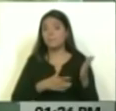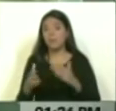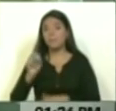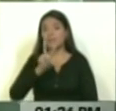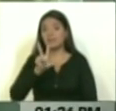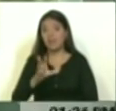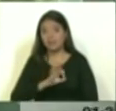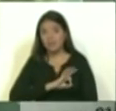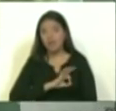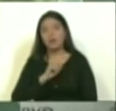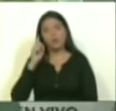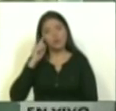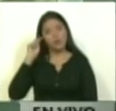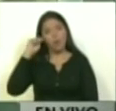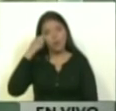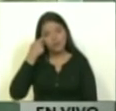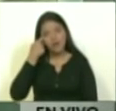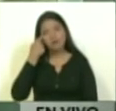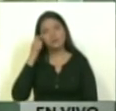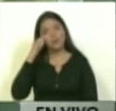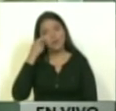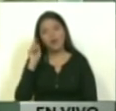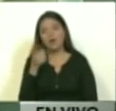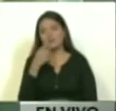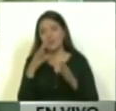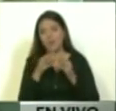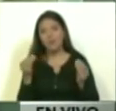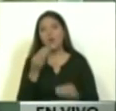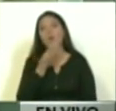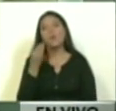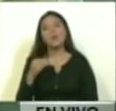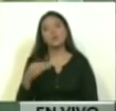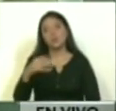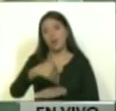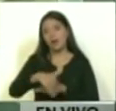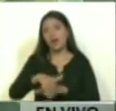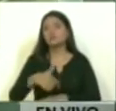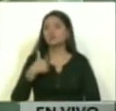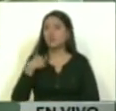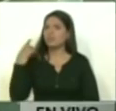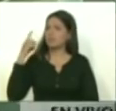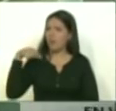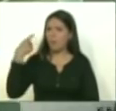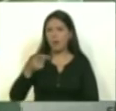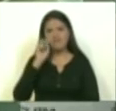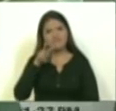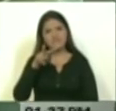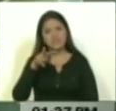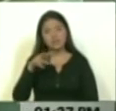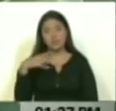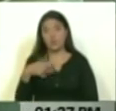estuvimos conmemorando, recordando, con la juventud en la calle. Yo vi después las imágenes,